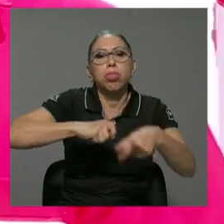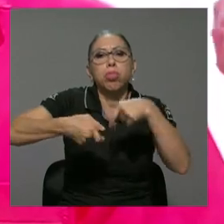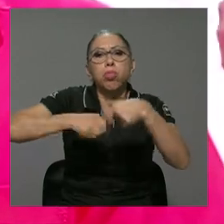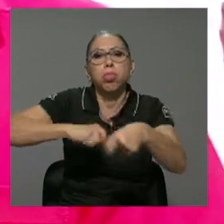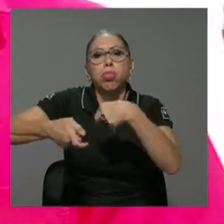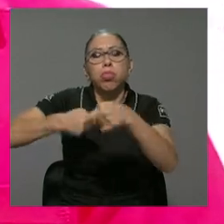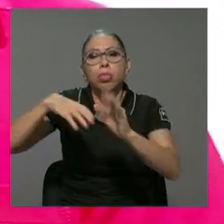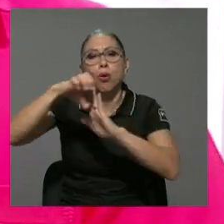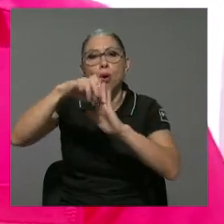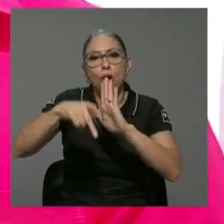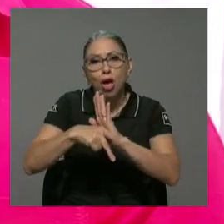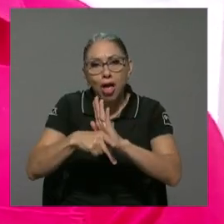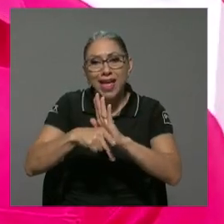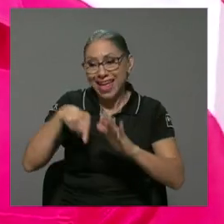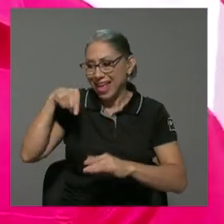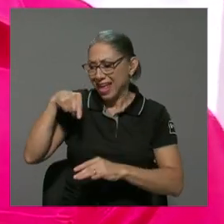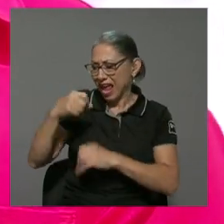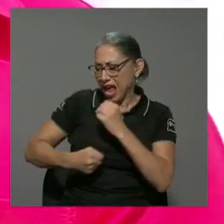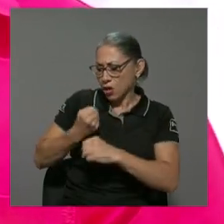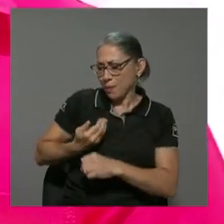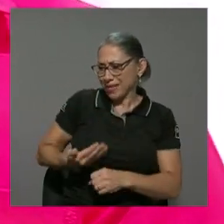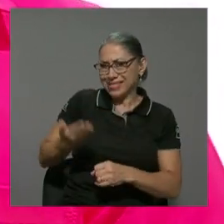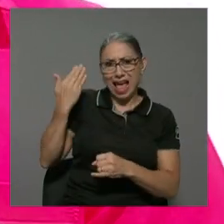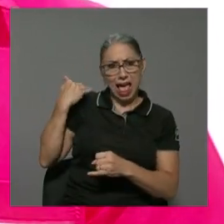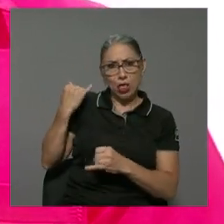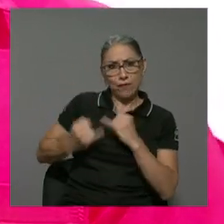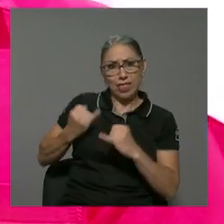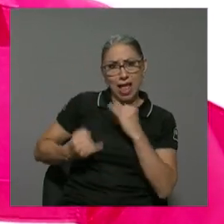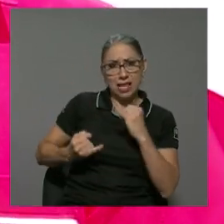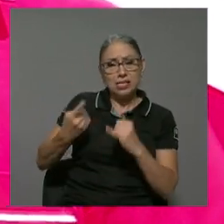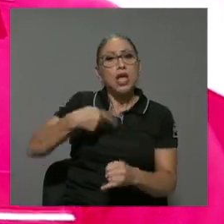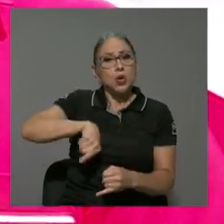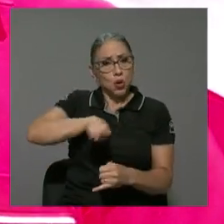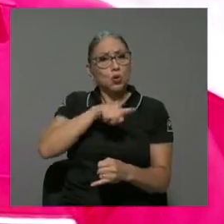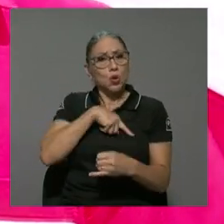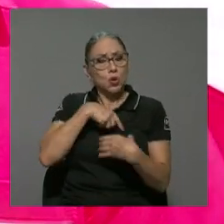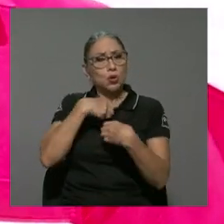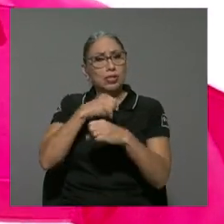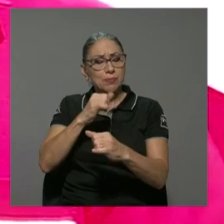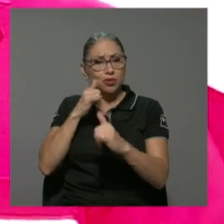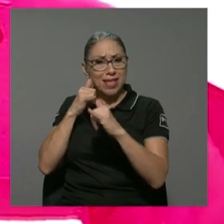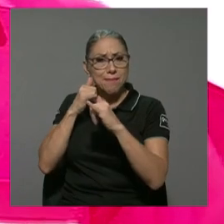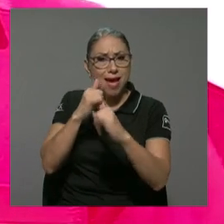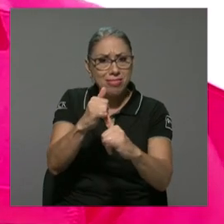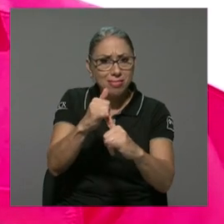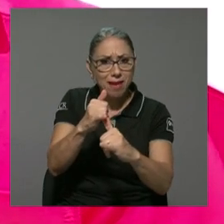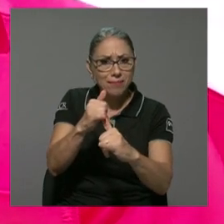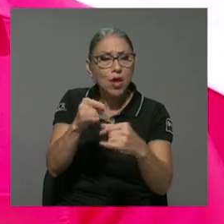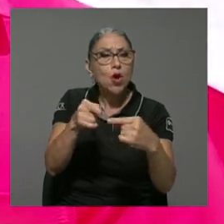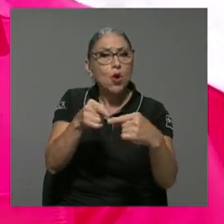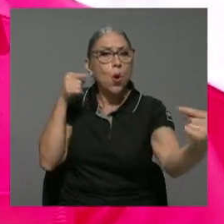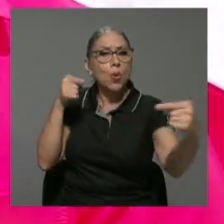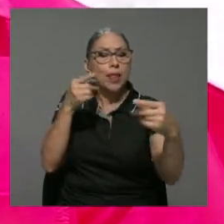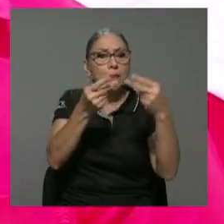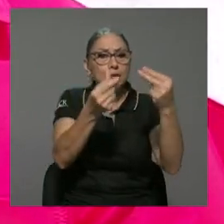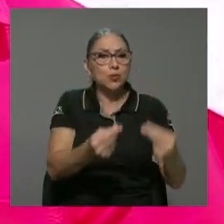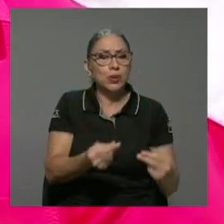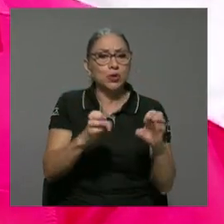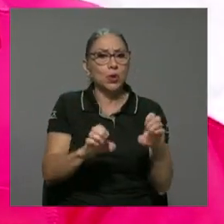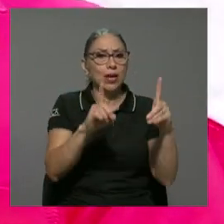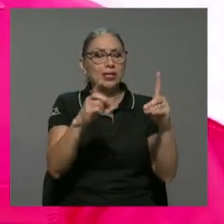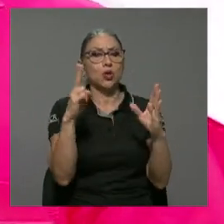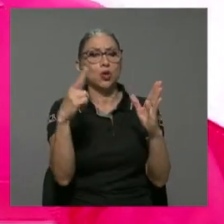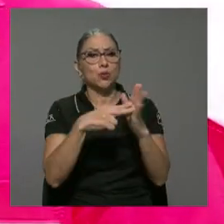y el año pasado, a finales, nosotros presentamos una demanda contra el presupuesto de la educación